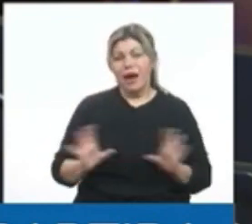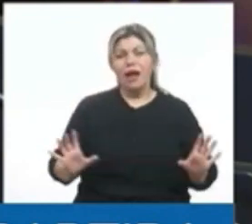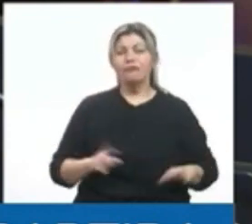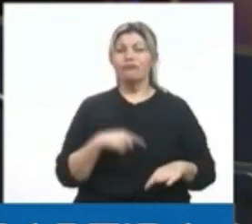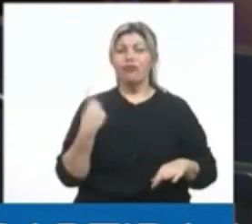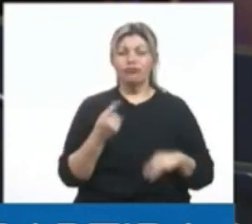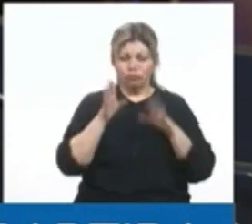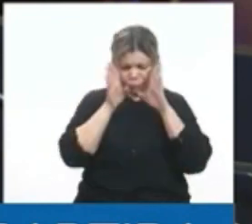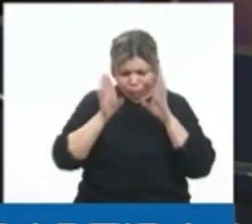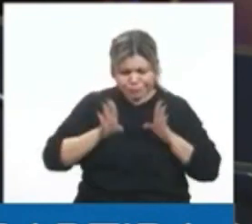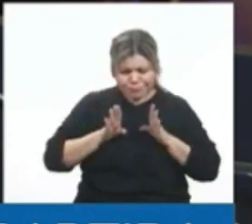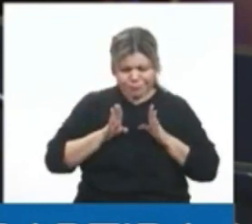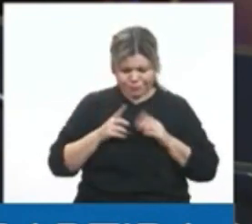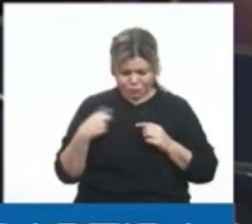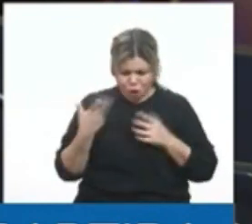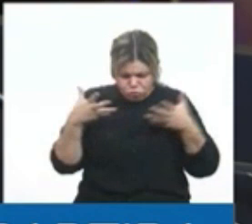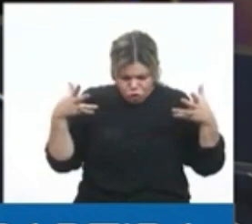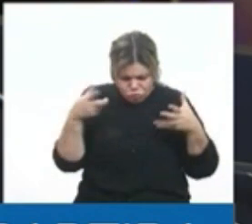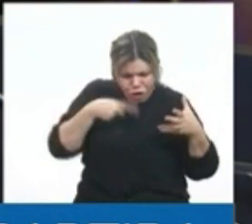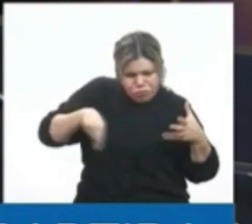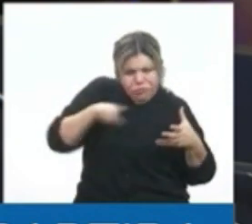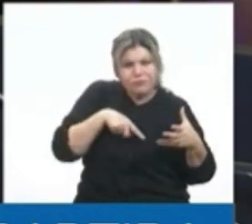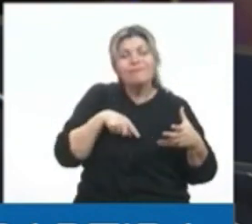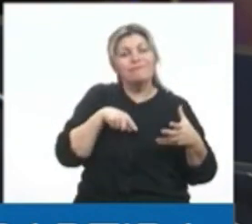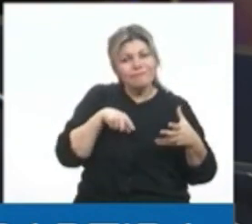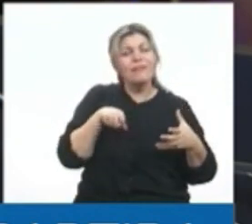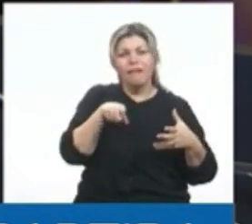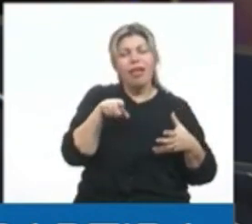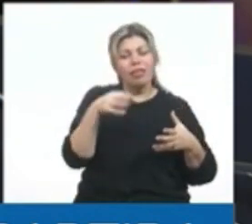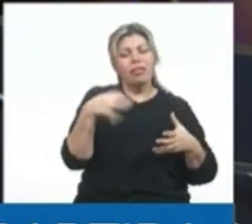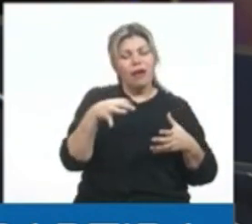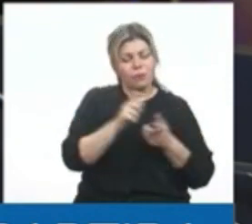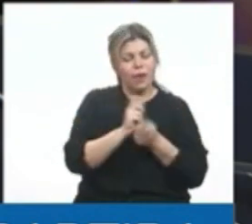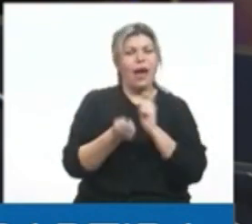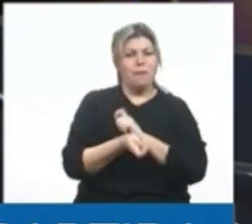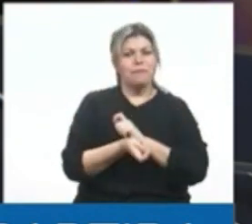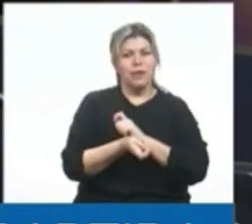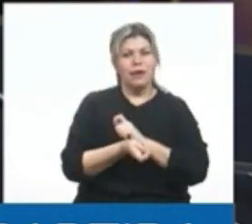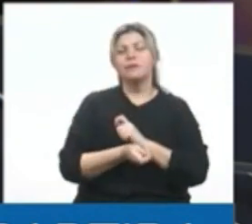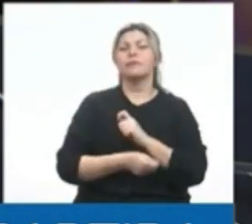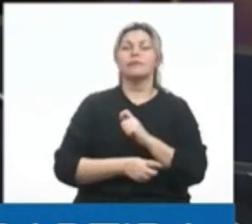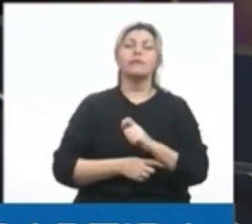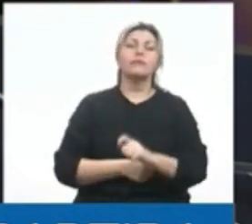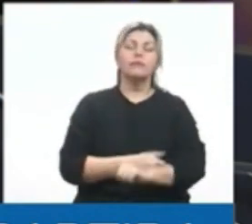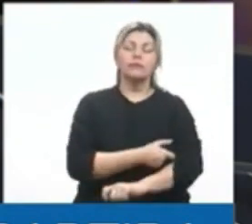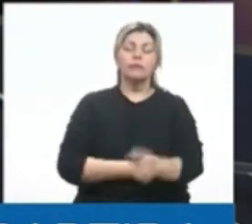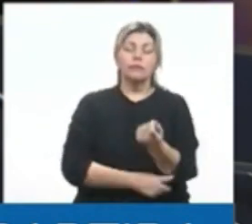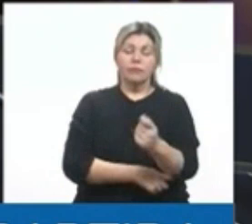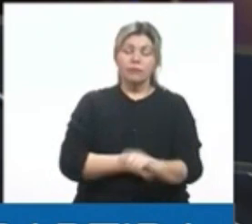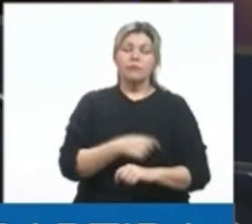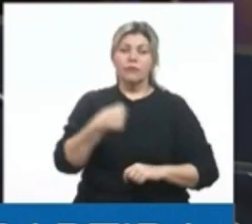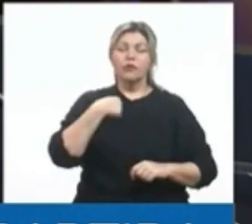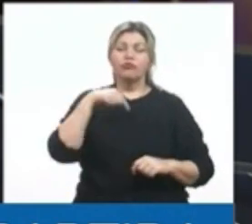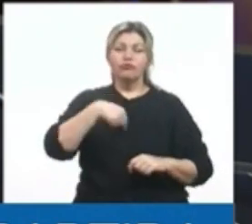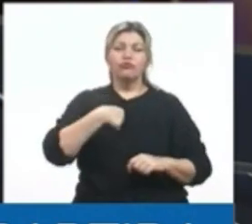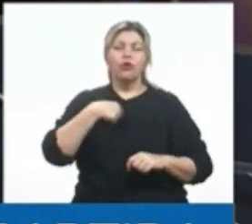en nosotros y eso deberíamos cambiarlo y la verdad que voy a hacer un